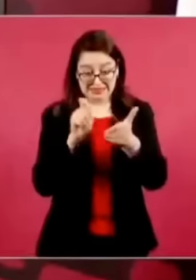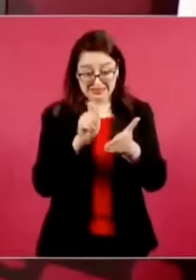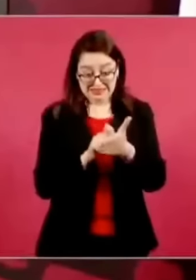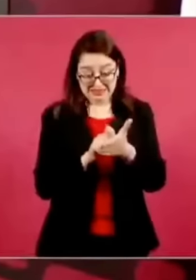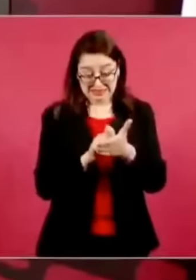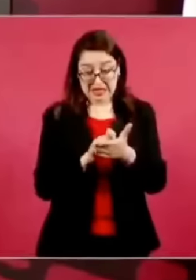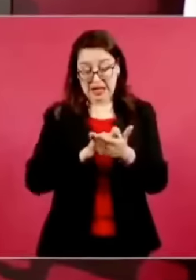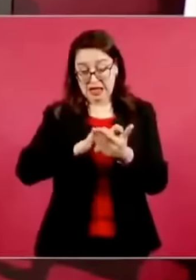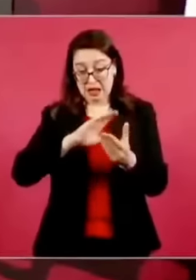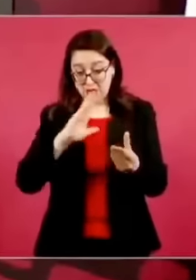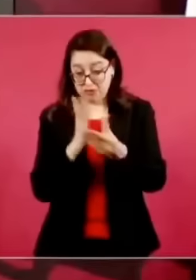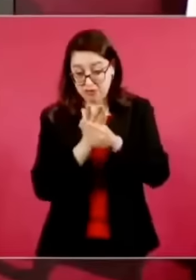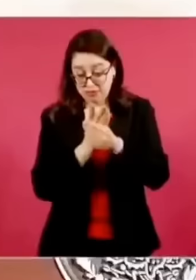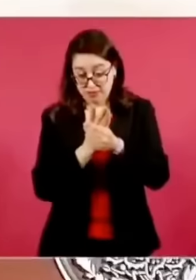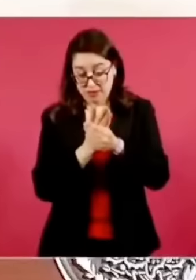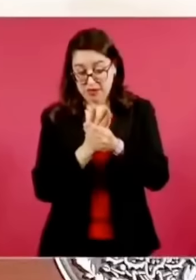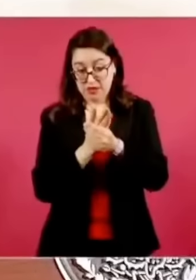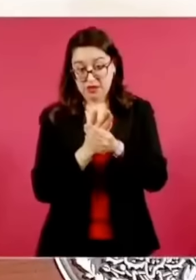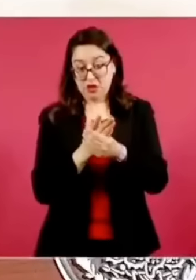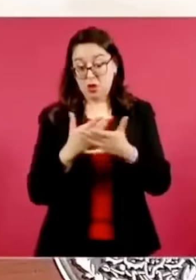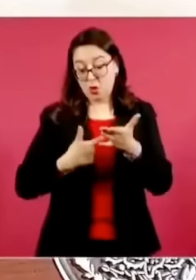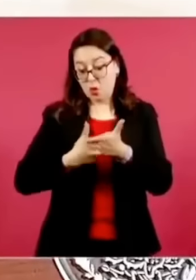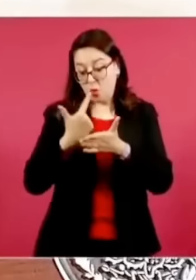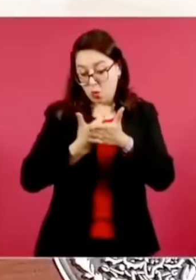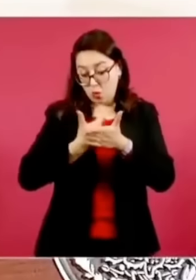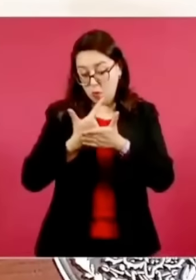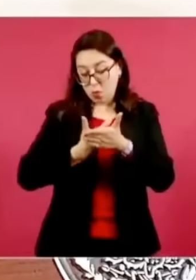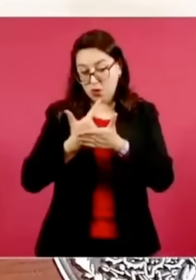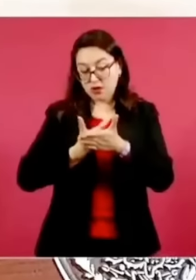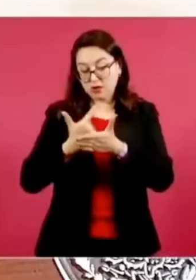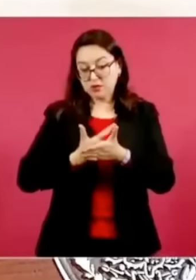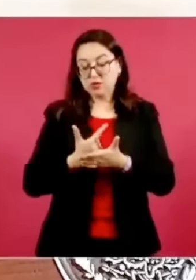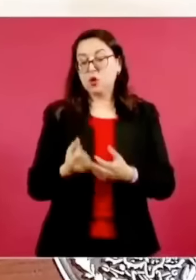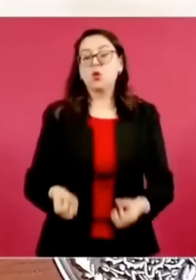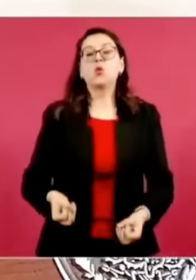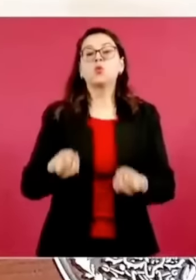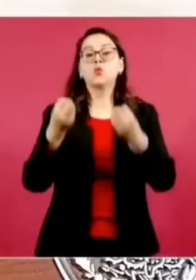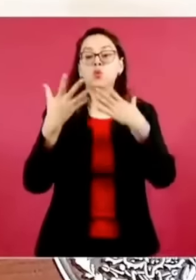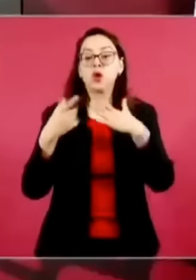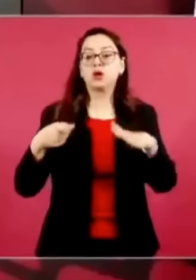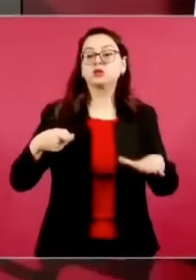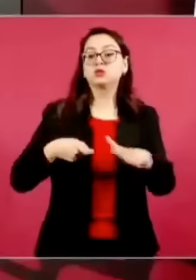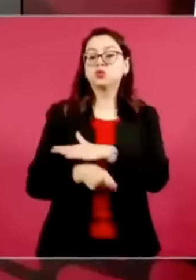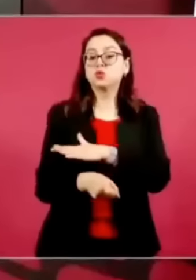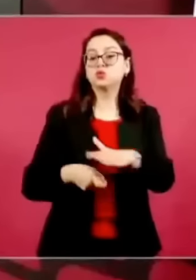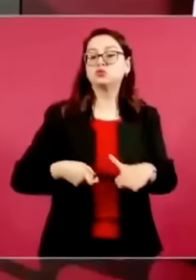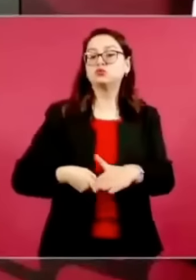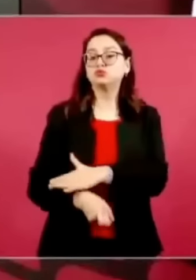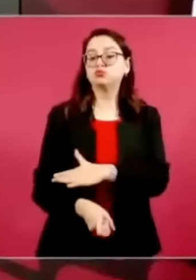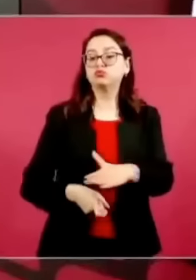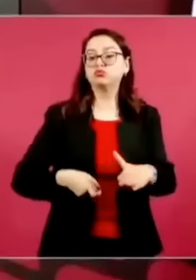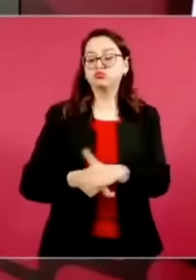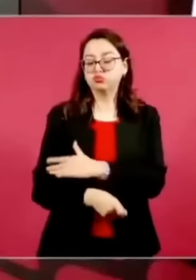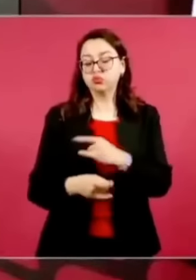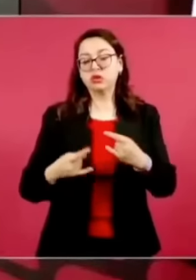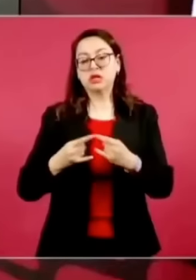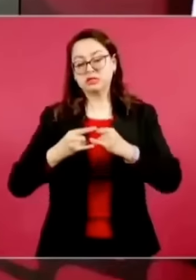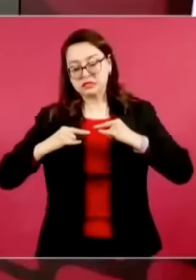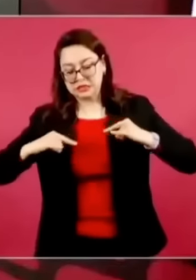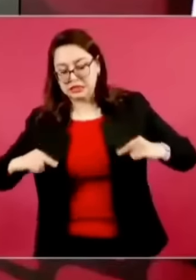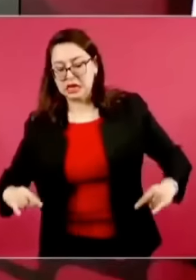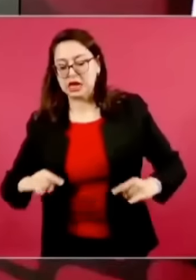anexo de cuentas o copias de cheque, factura.